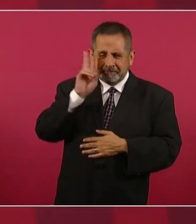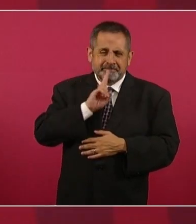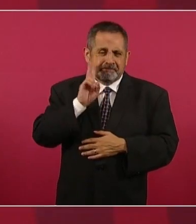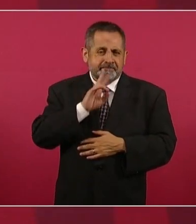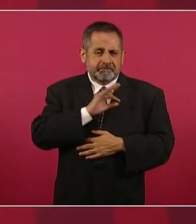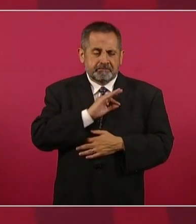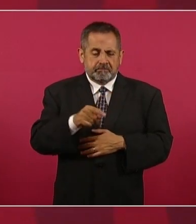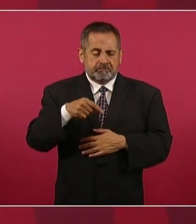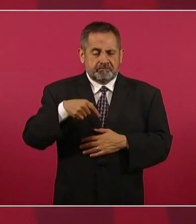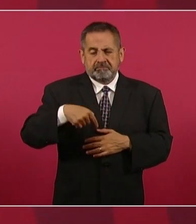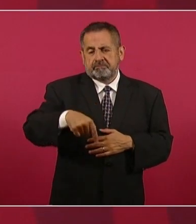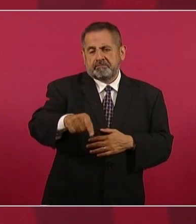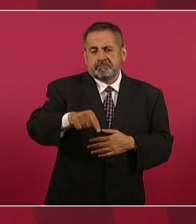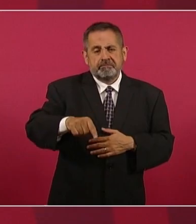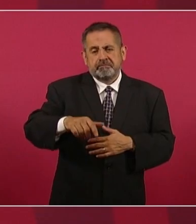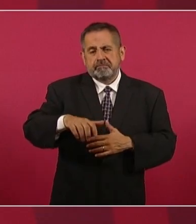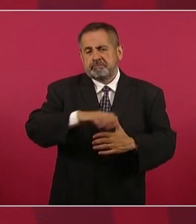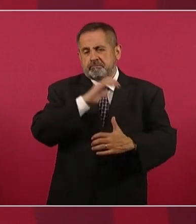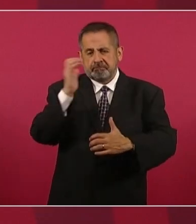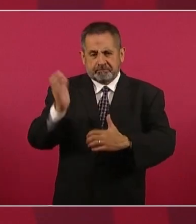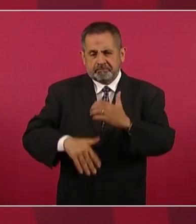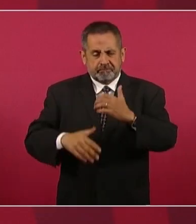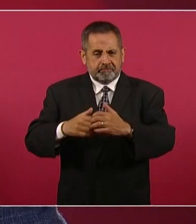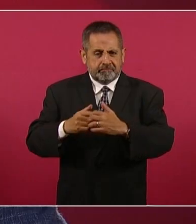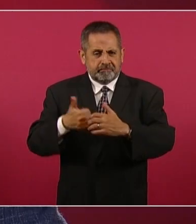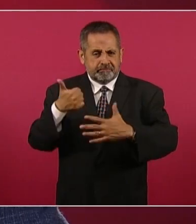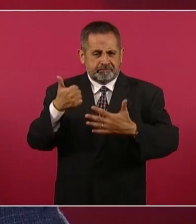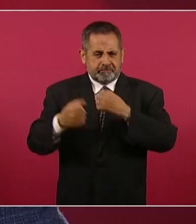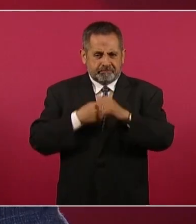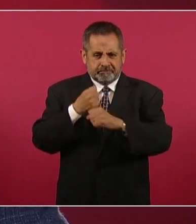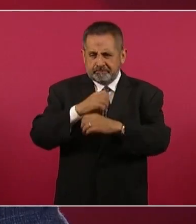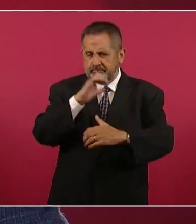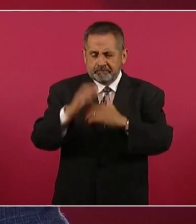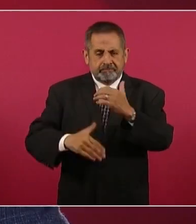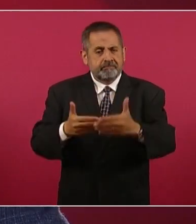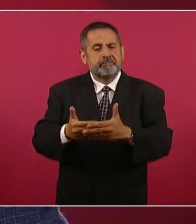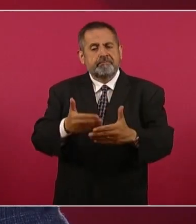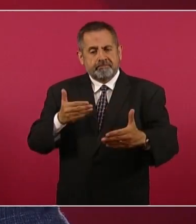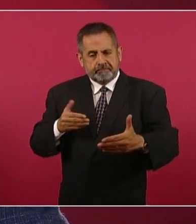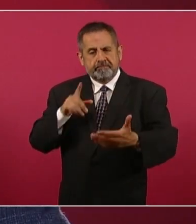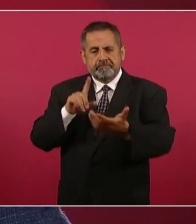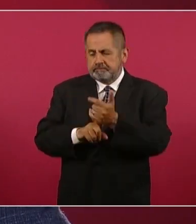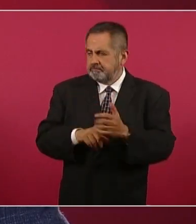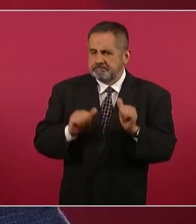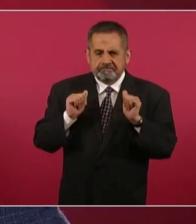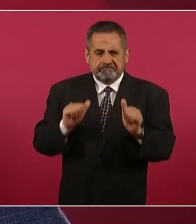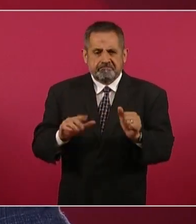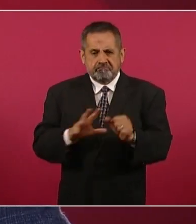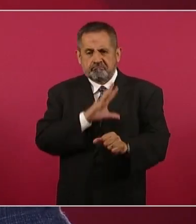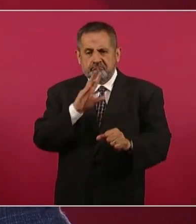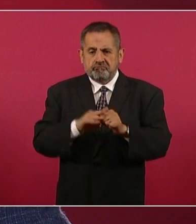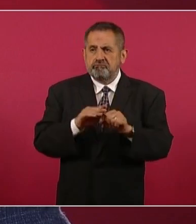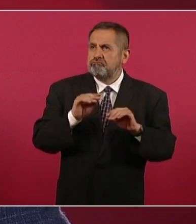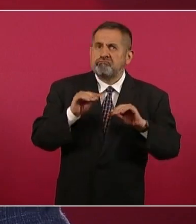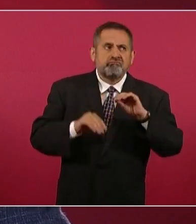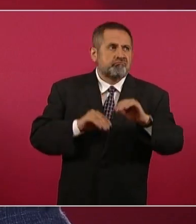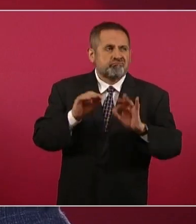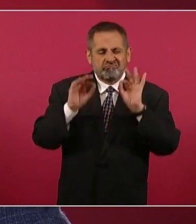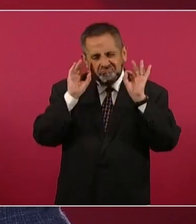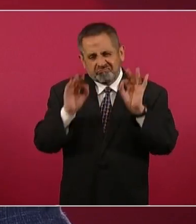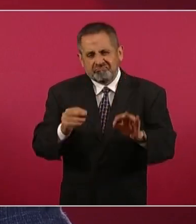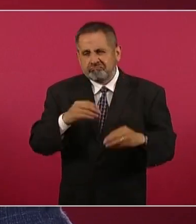termine este mandato, estos 6 años, tendremos ya estabilizada la población que va a estar